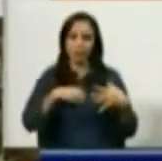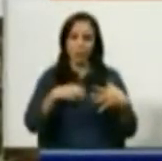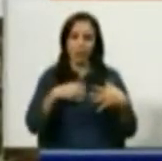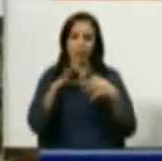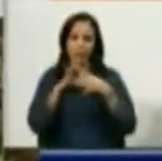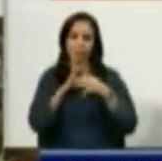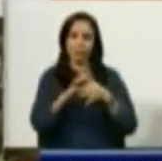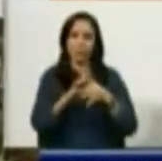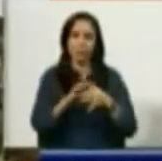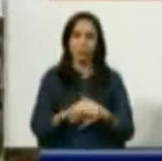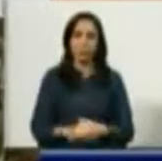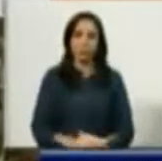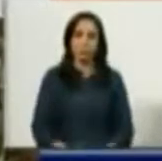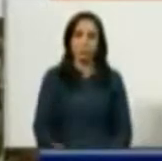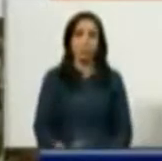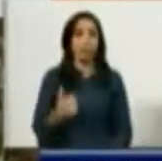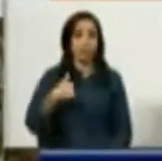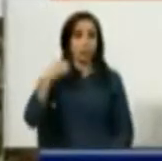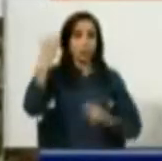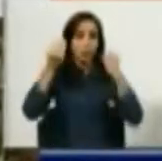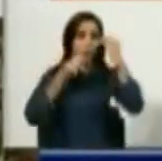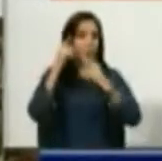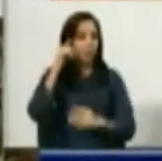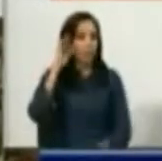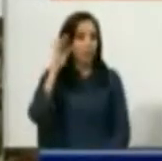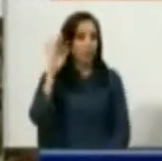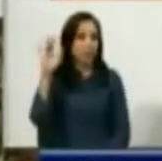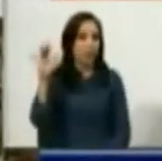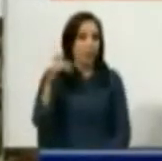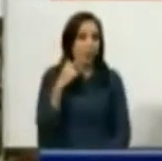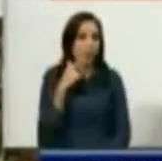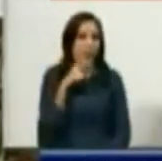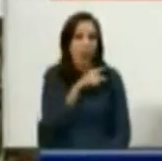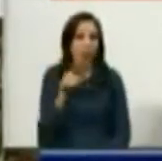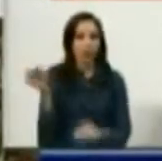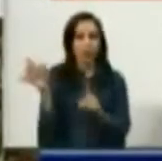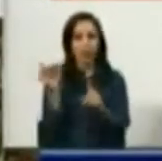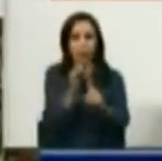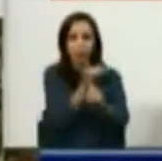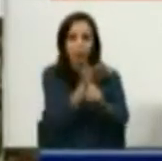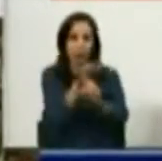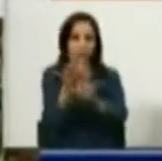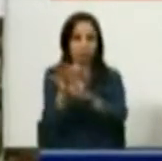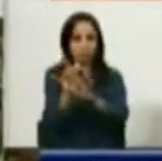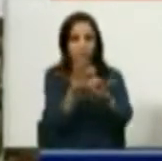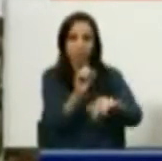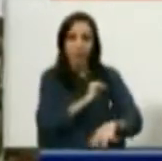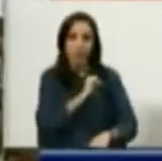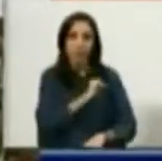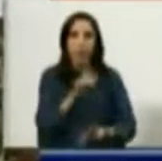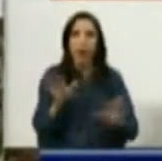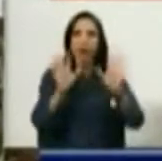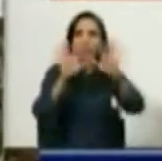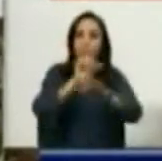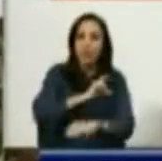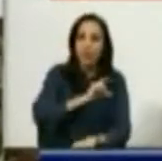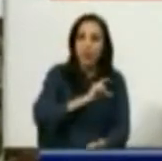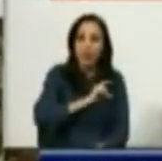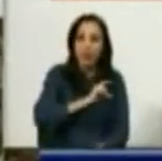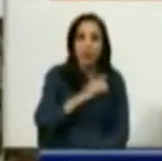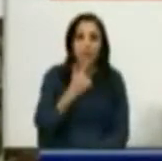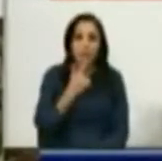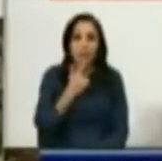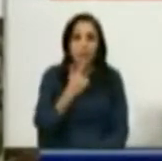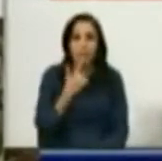Yo me imagino esto así Ellos están metiendo los miedos No ahora sí el 10 de enero es la cosa no